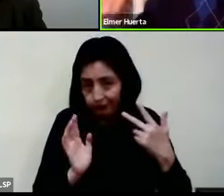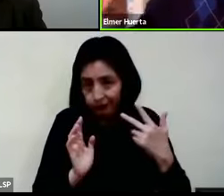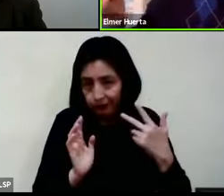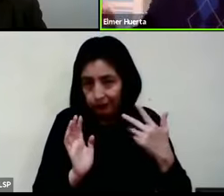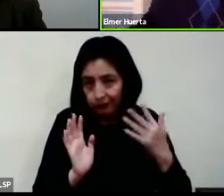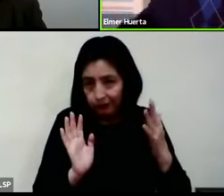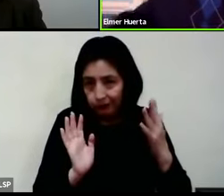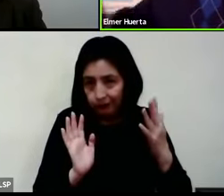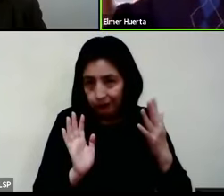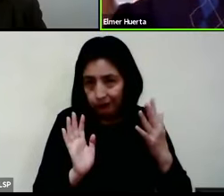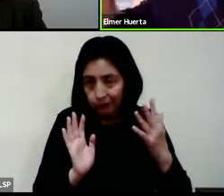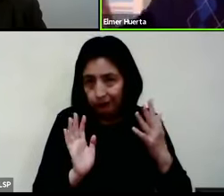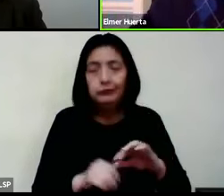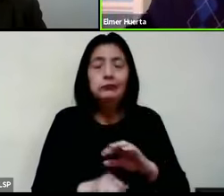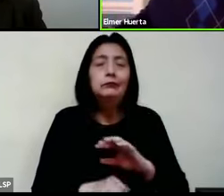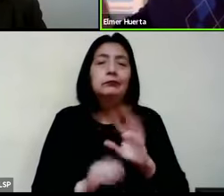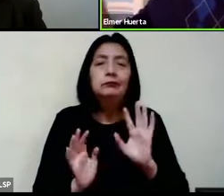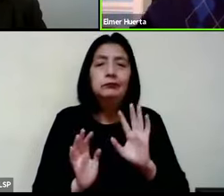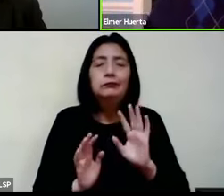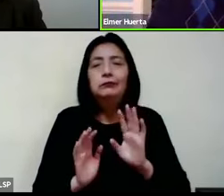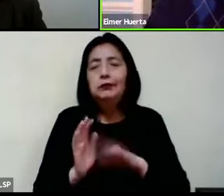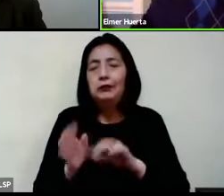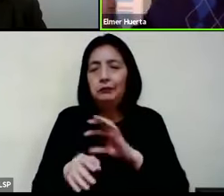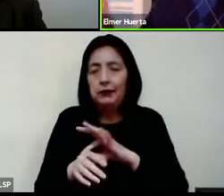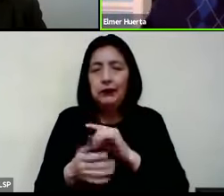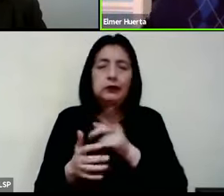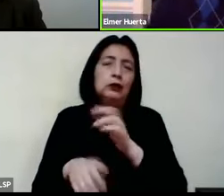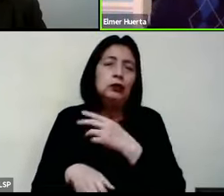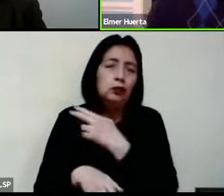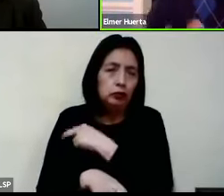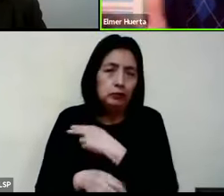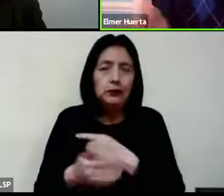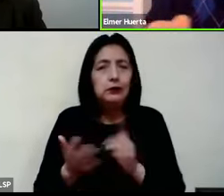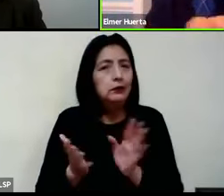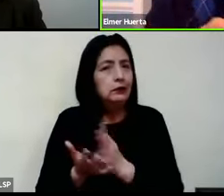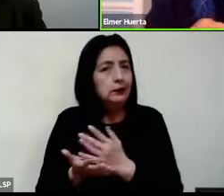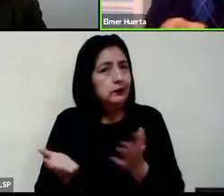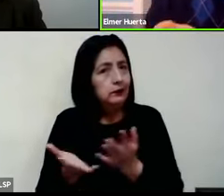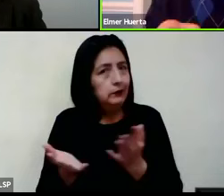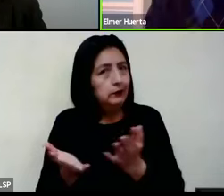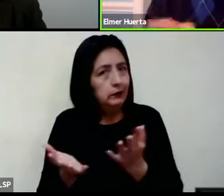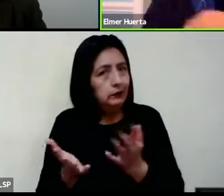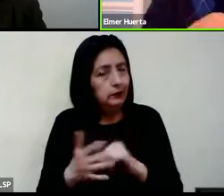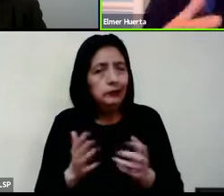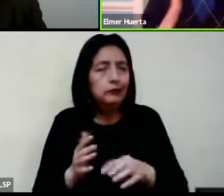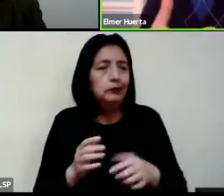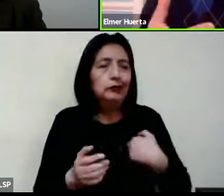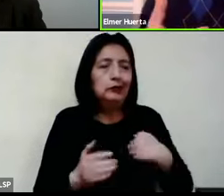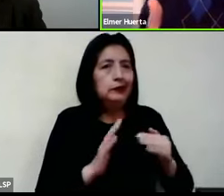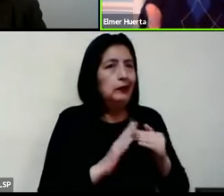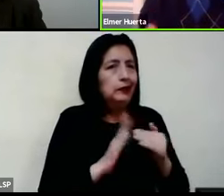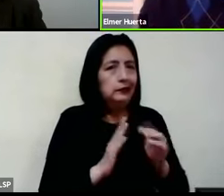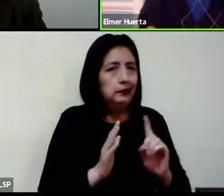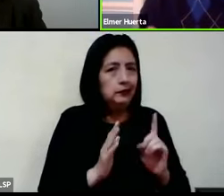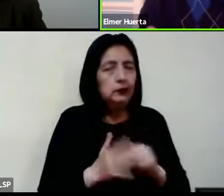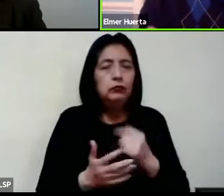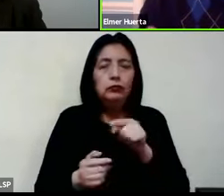Ya, ese es el capítulo de los médicos del hospital, ya no estamos ambulatorios, ya